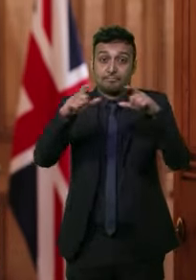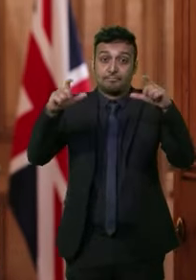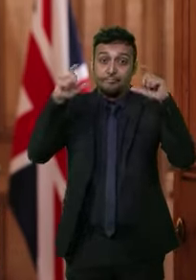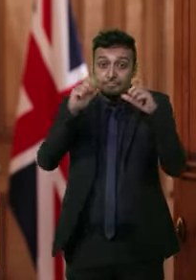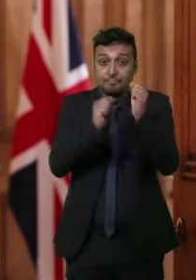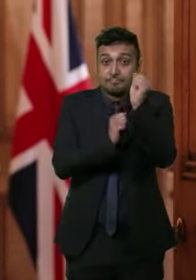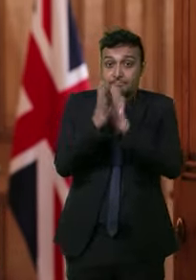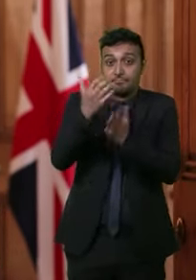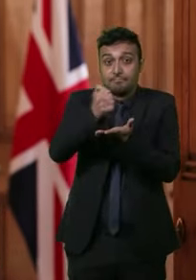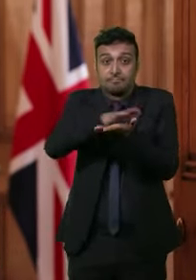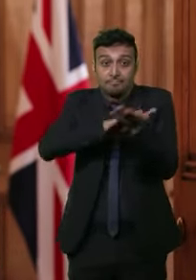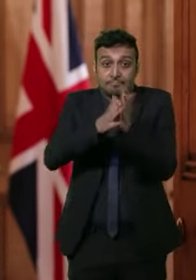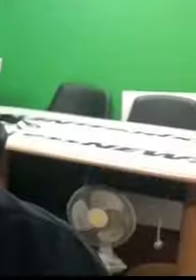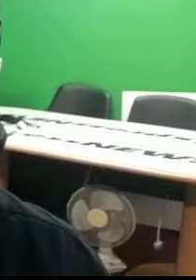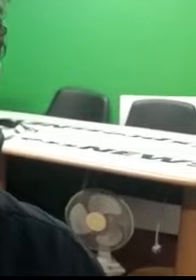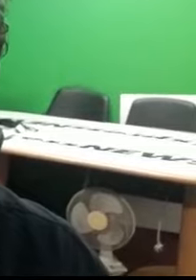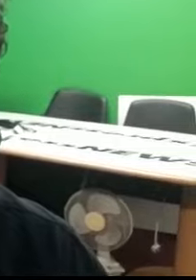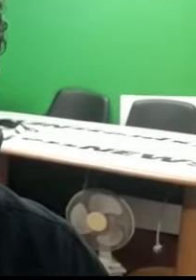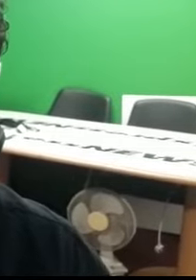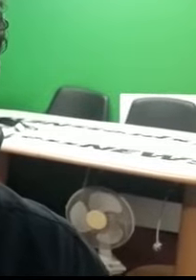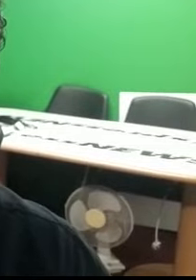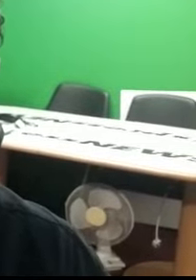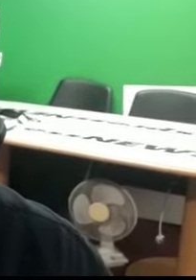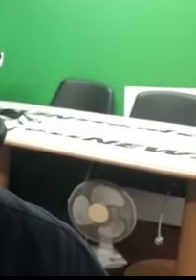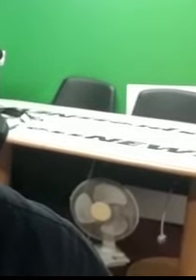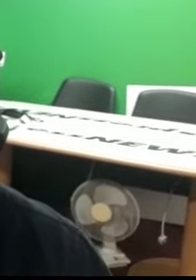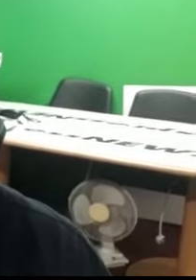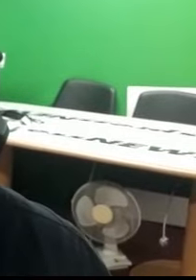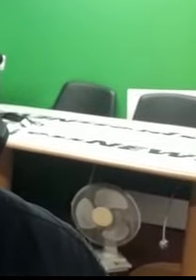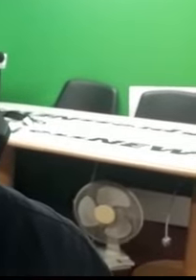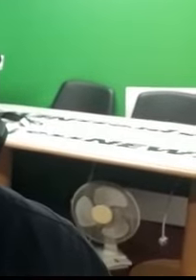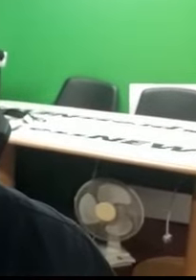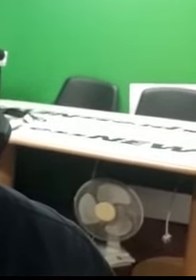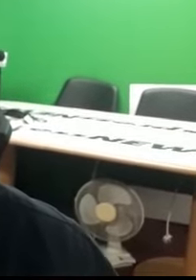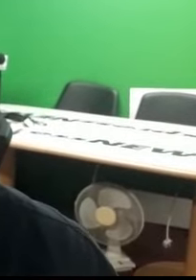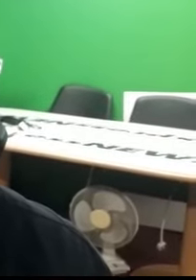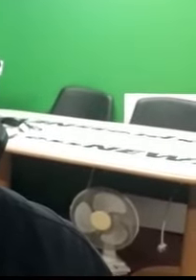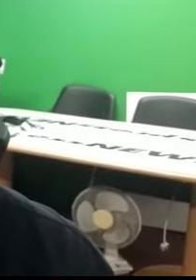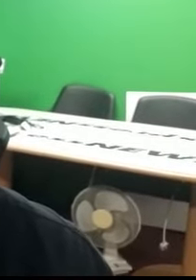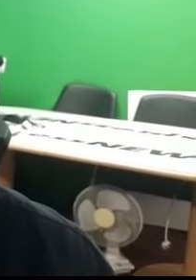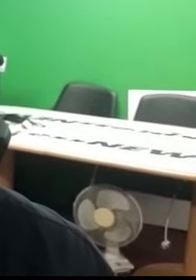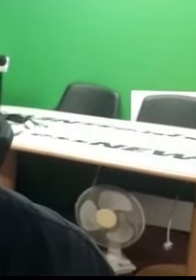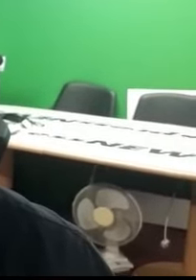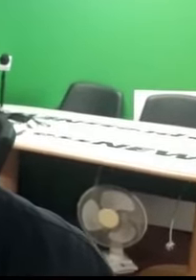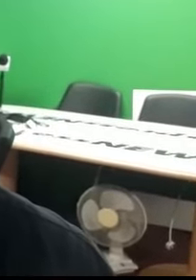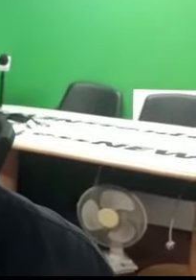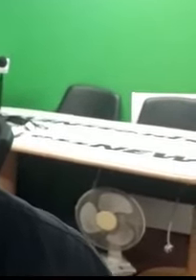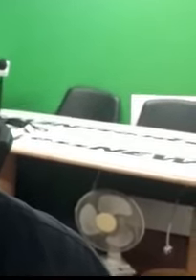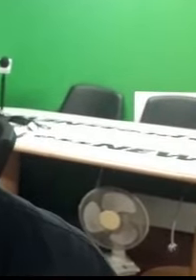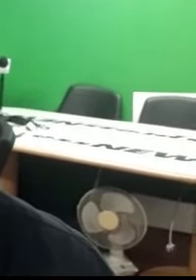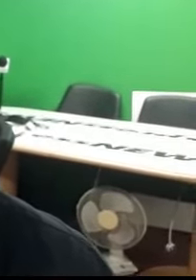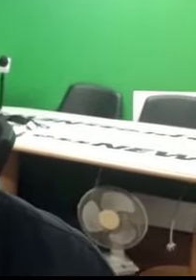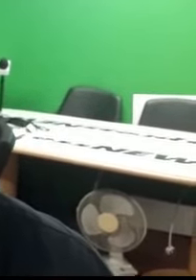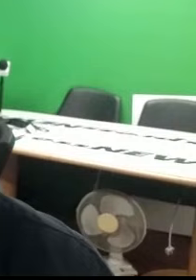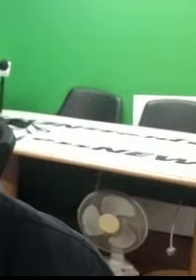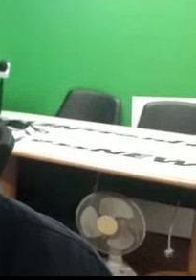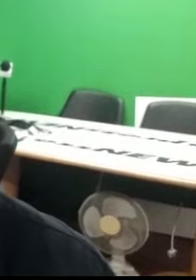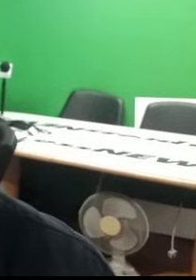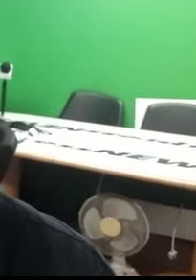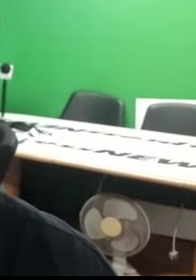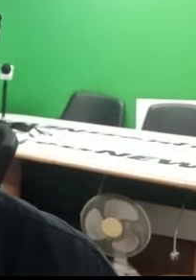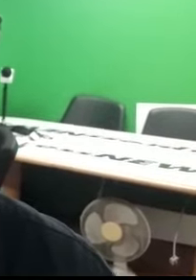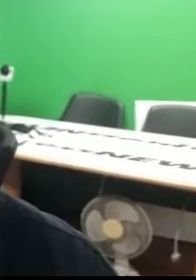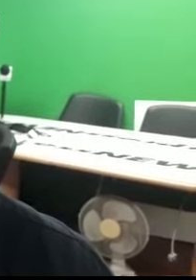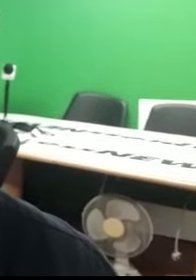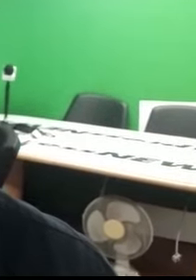muchísimas gracias gracias por ver esta pieza audiovisual recuerda que nuestra permanencia al aire depende del crecimiento